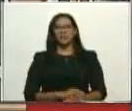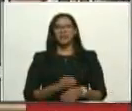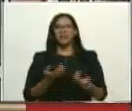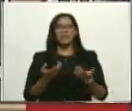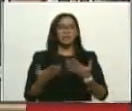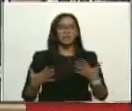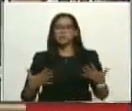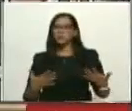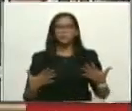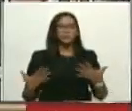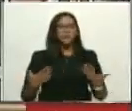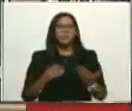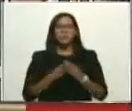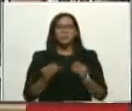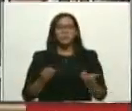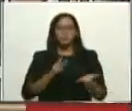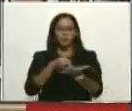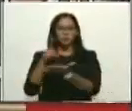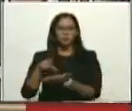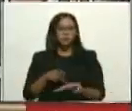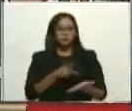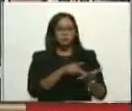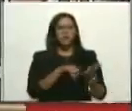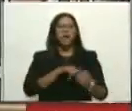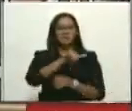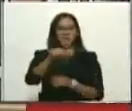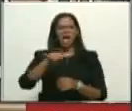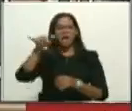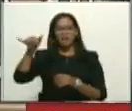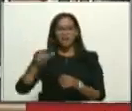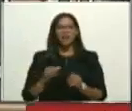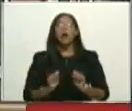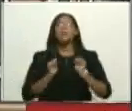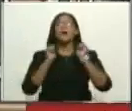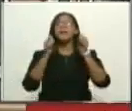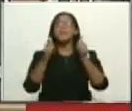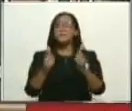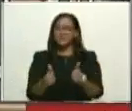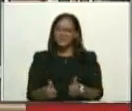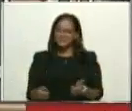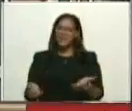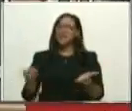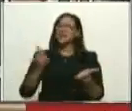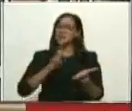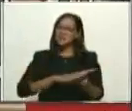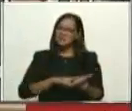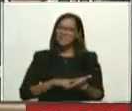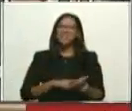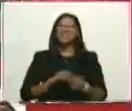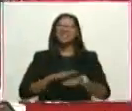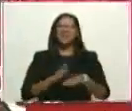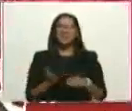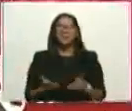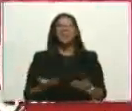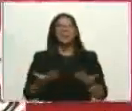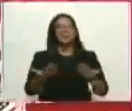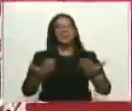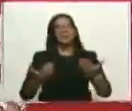itinerante por todo el país, lo cual lo vamos a comenzar a repetir, porque